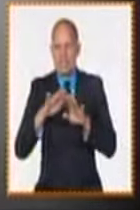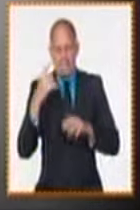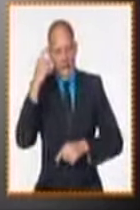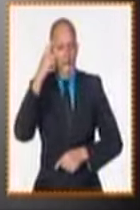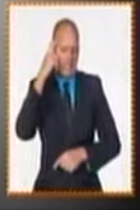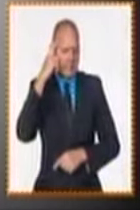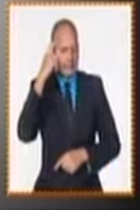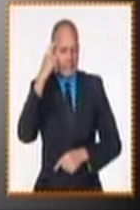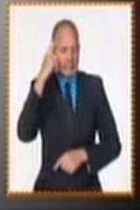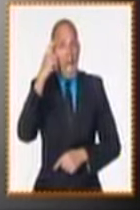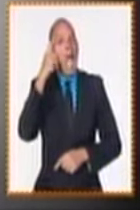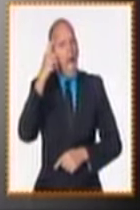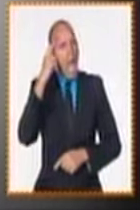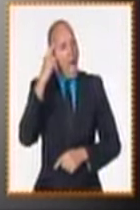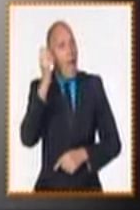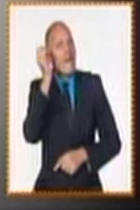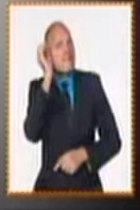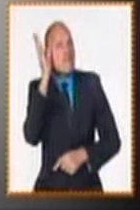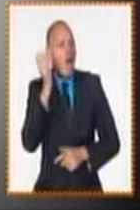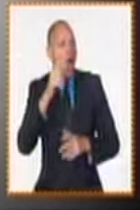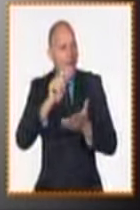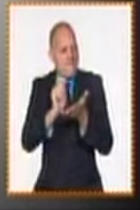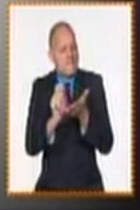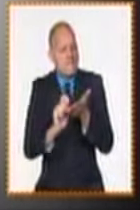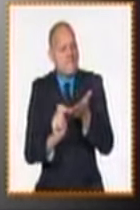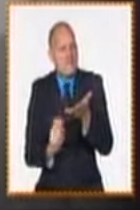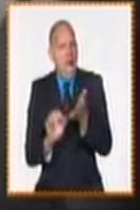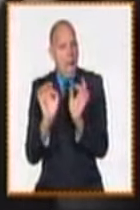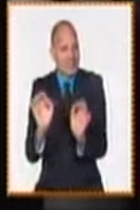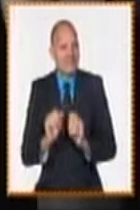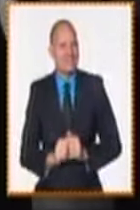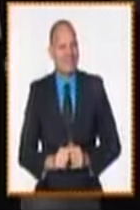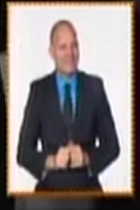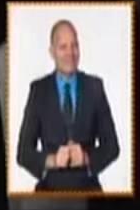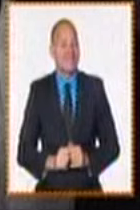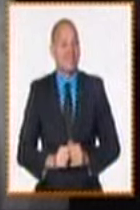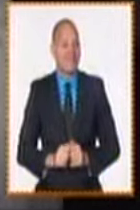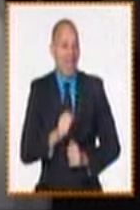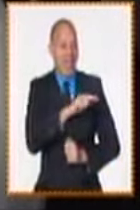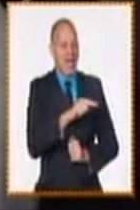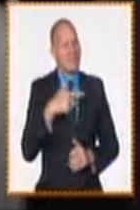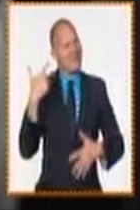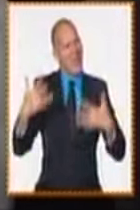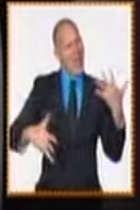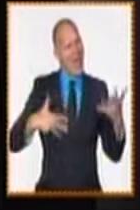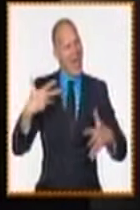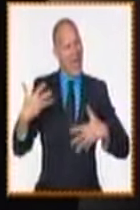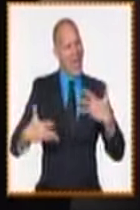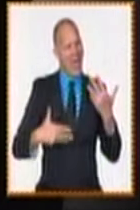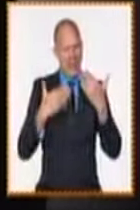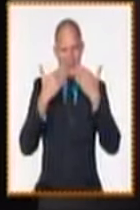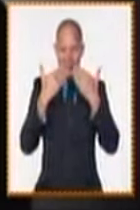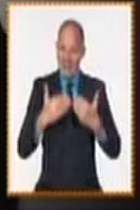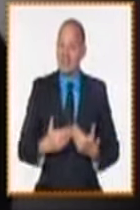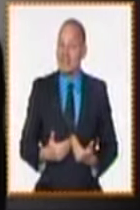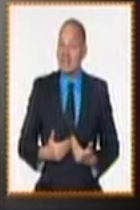rendirle pleitesía a ese tremendo momento en que ha triunfado